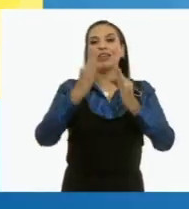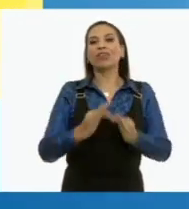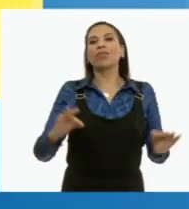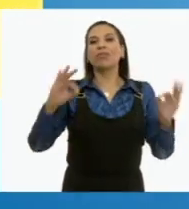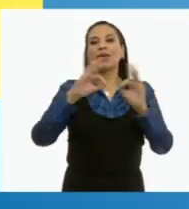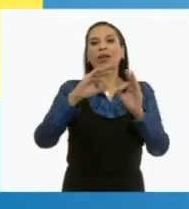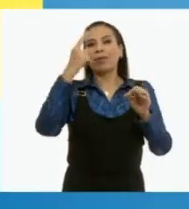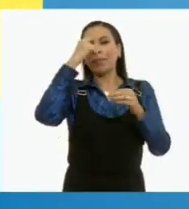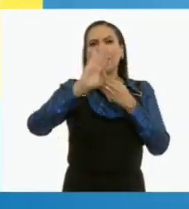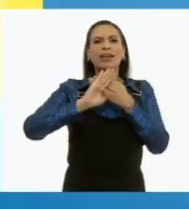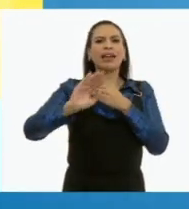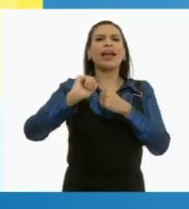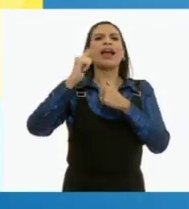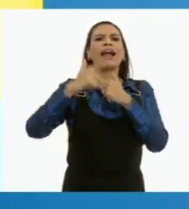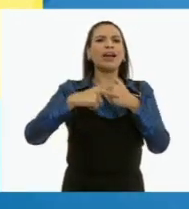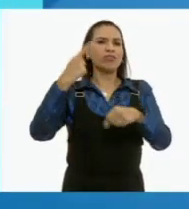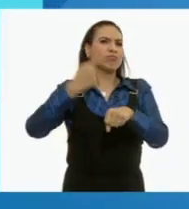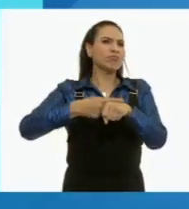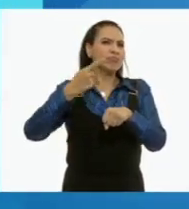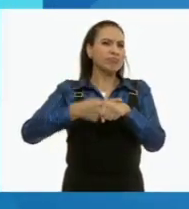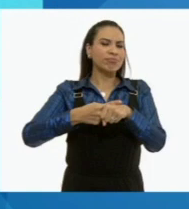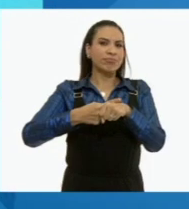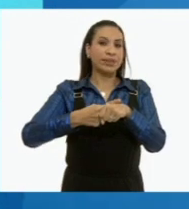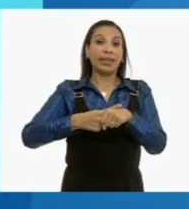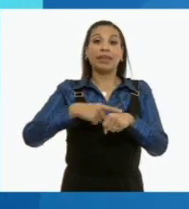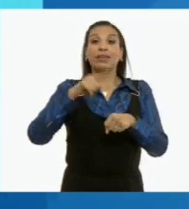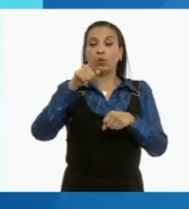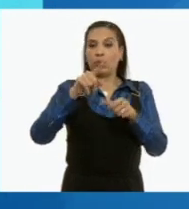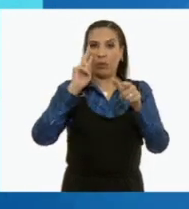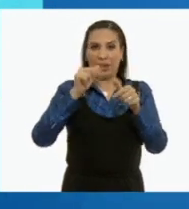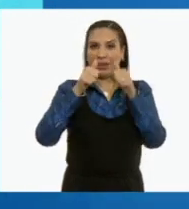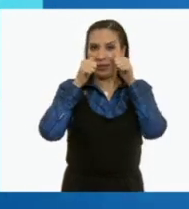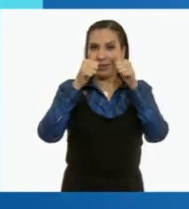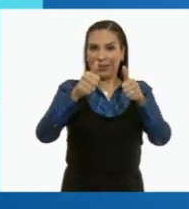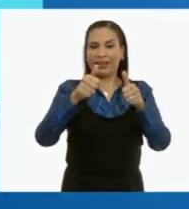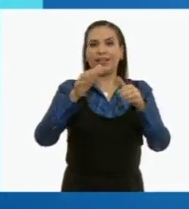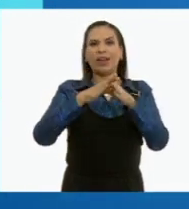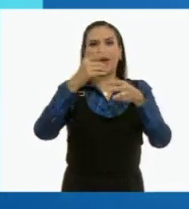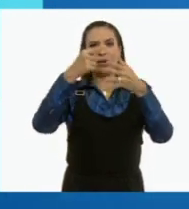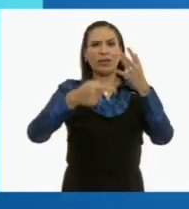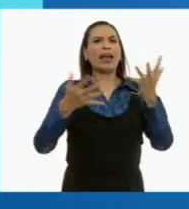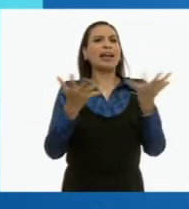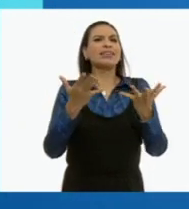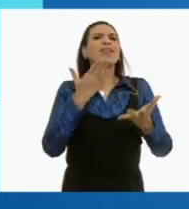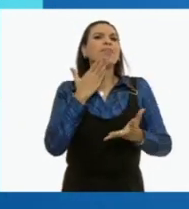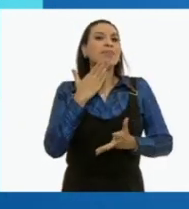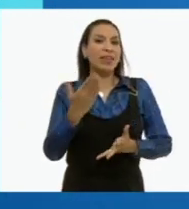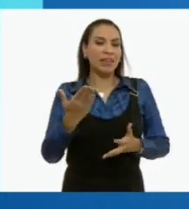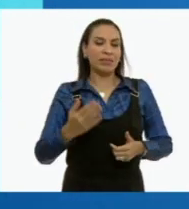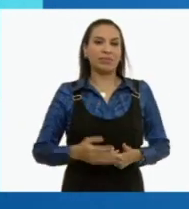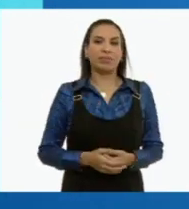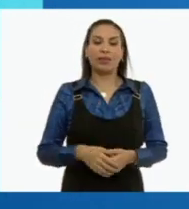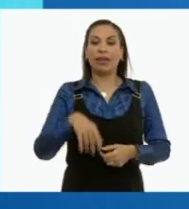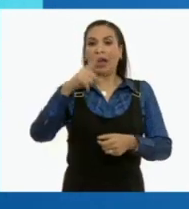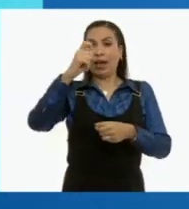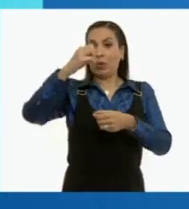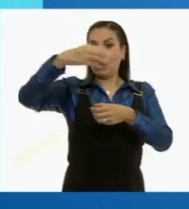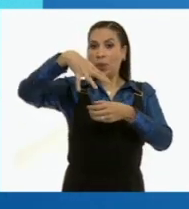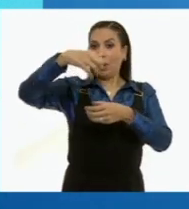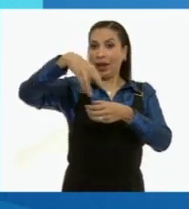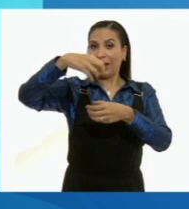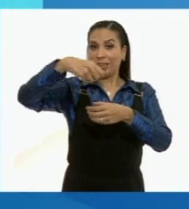importante para prevenir cualquier enfermedad. Sigue estos pasos para hacerlo correctamente. Moja tus